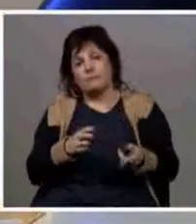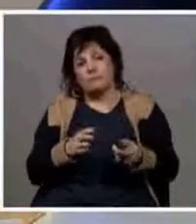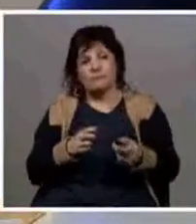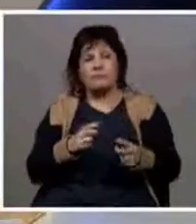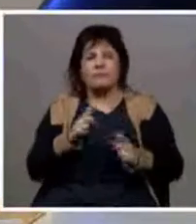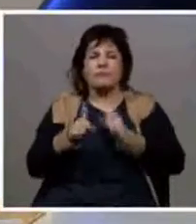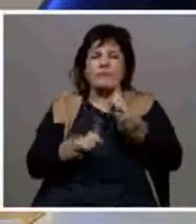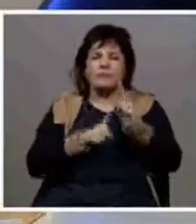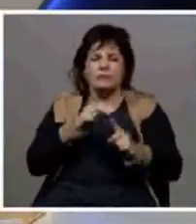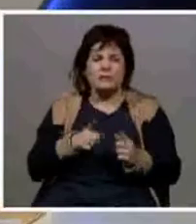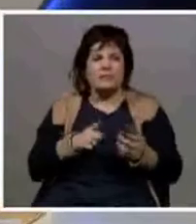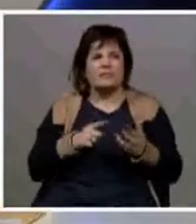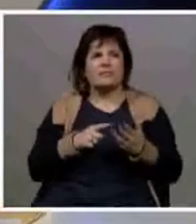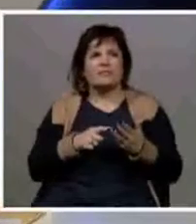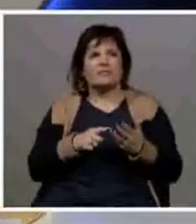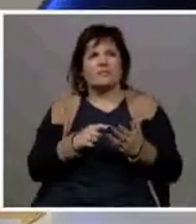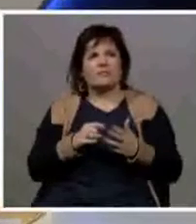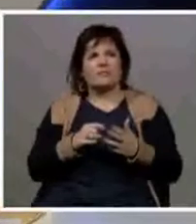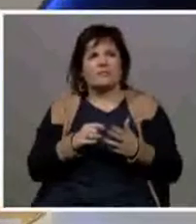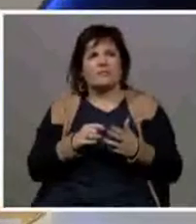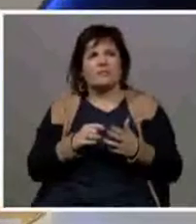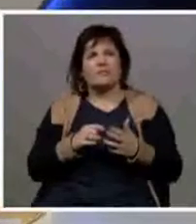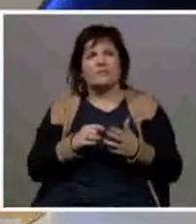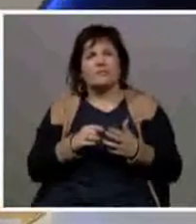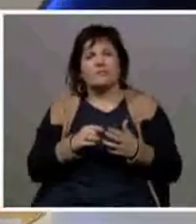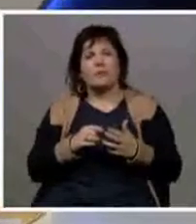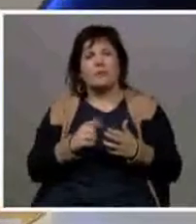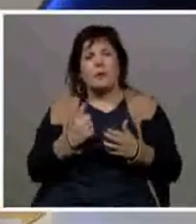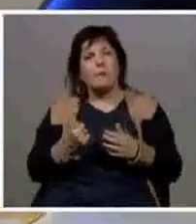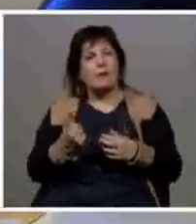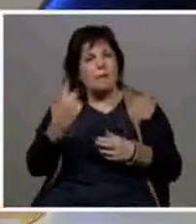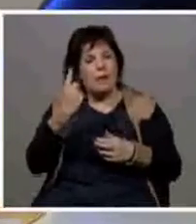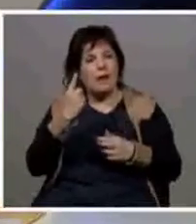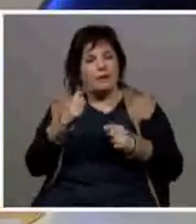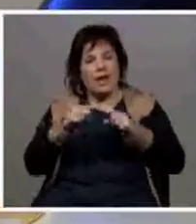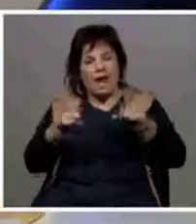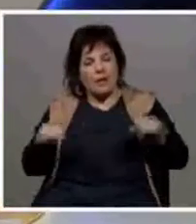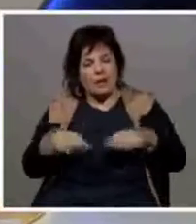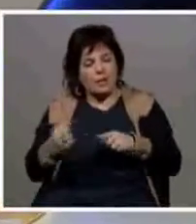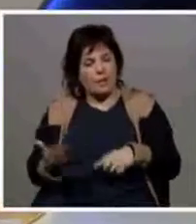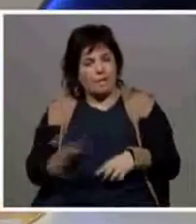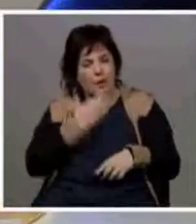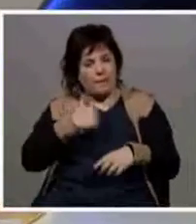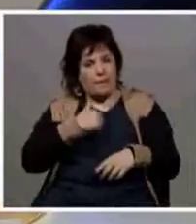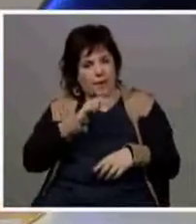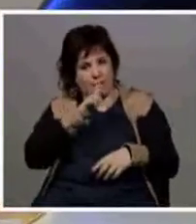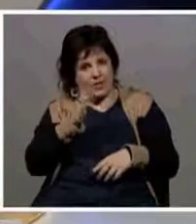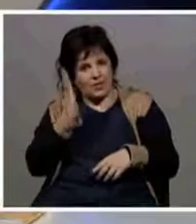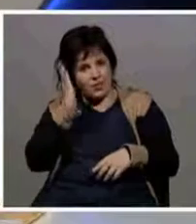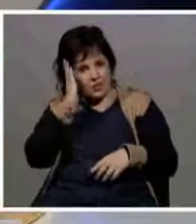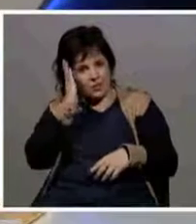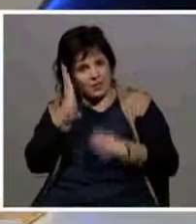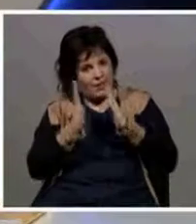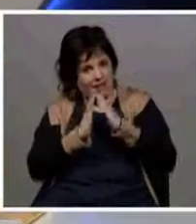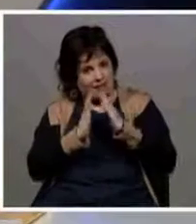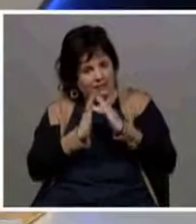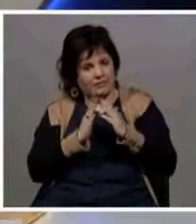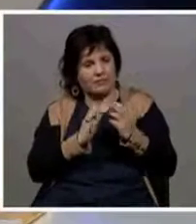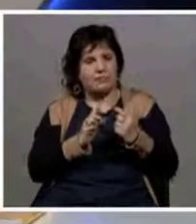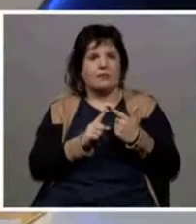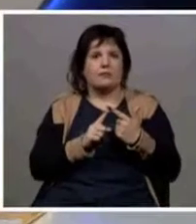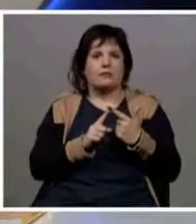algunos casos en la posibilidad por primera vez entre una habitación propia con su hijo dentro del hogar